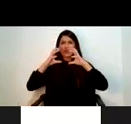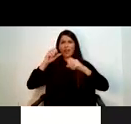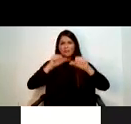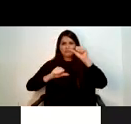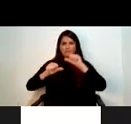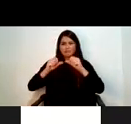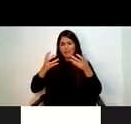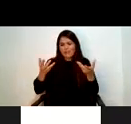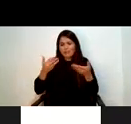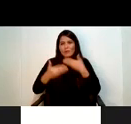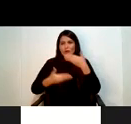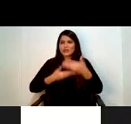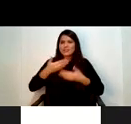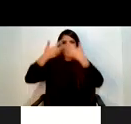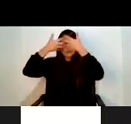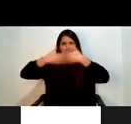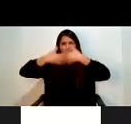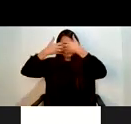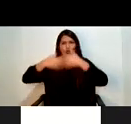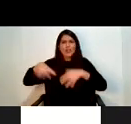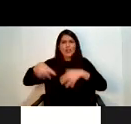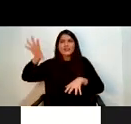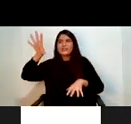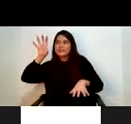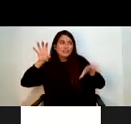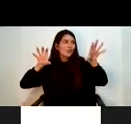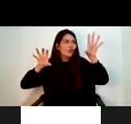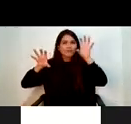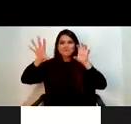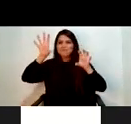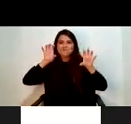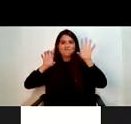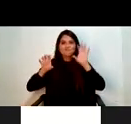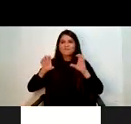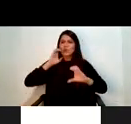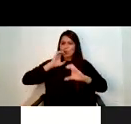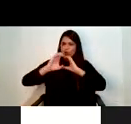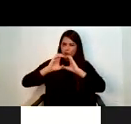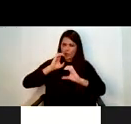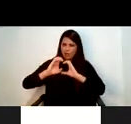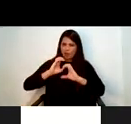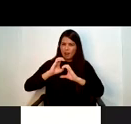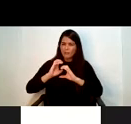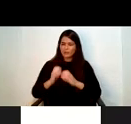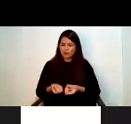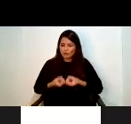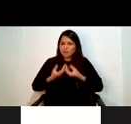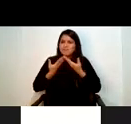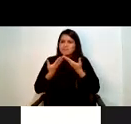en la manera en cómo procesamos estímulos sensoriales, en la manera en cómo nos comunicamos, en cómo nos